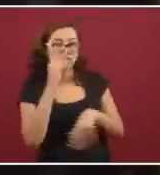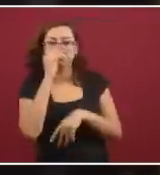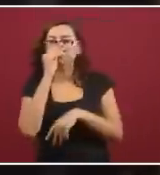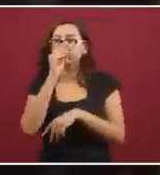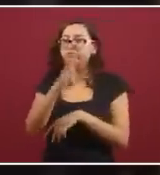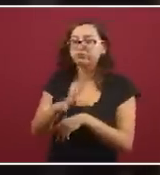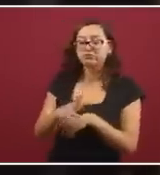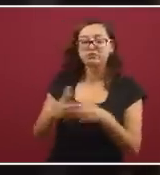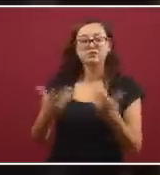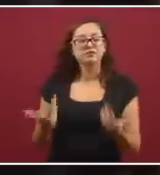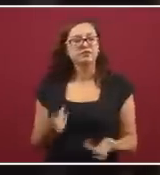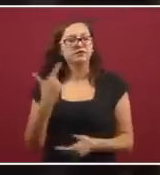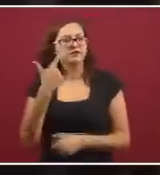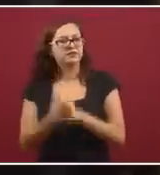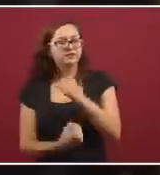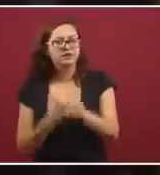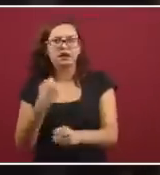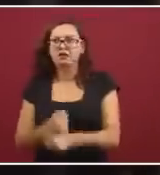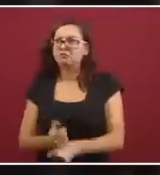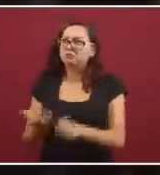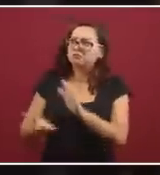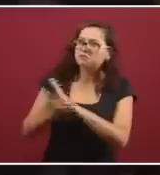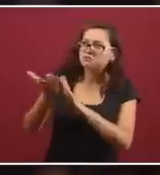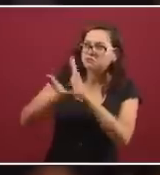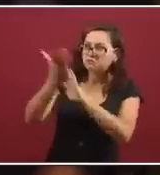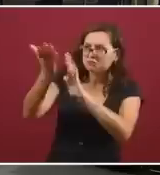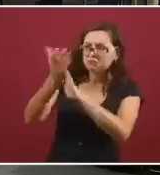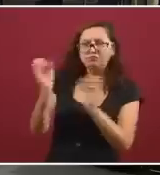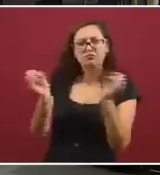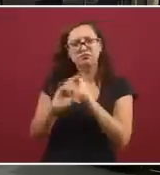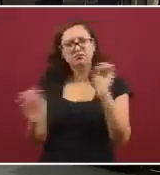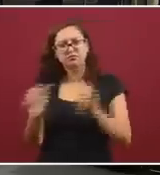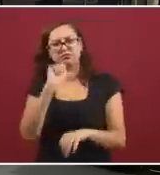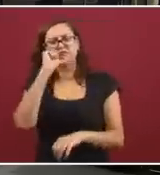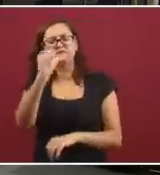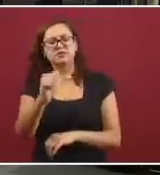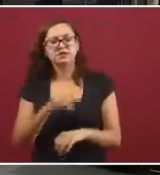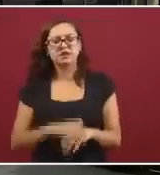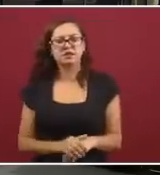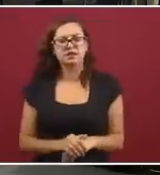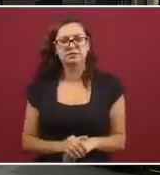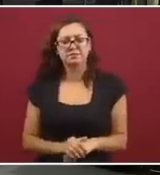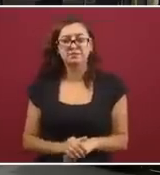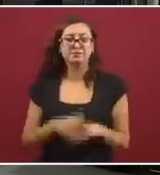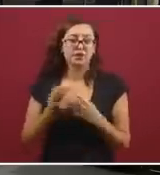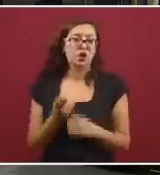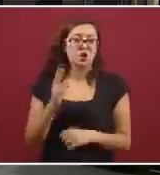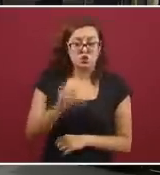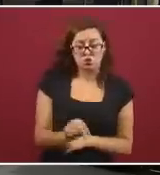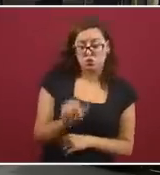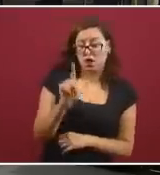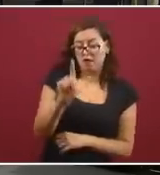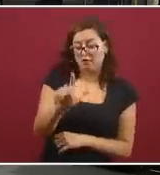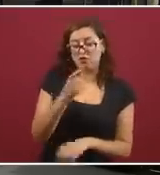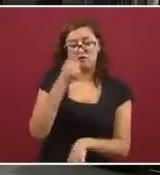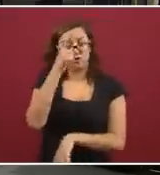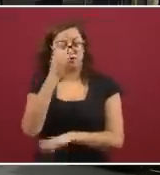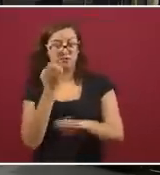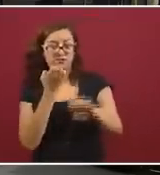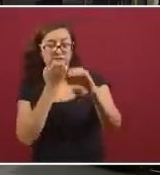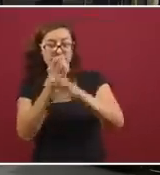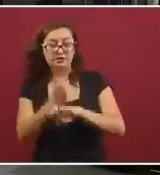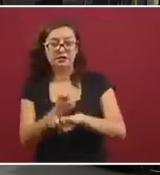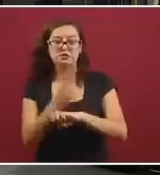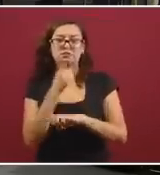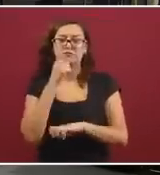hace 7 años hay que recordar presidente que nuevo león es sino el principal estado uno de los principales que